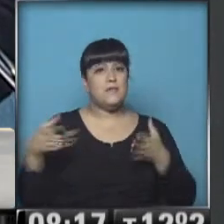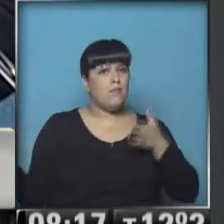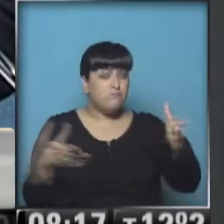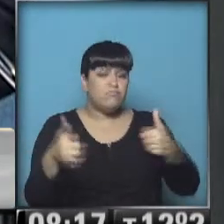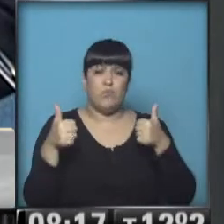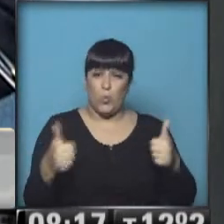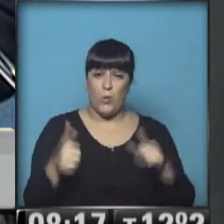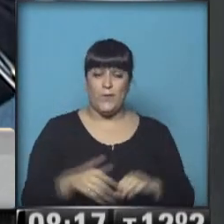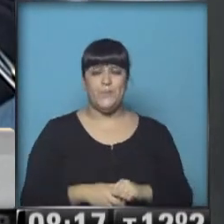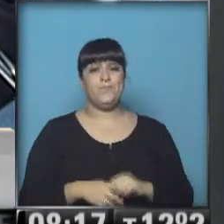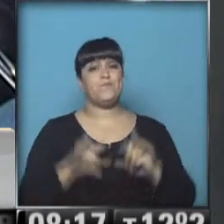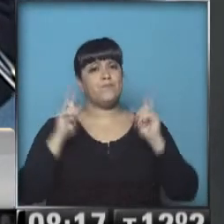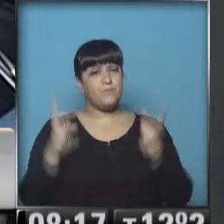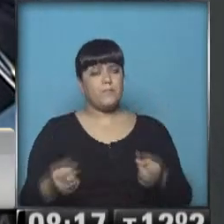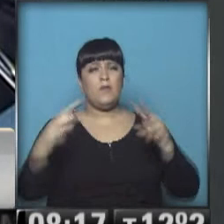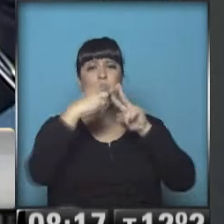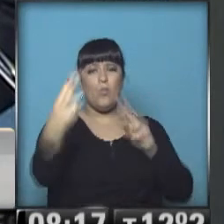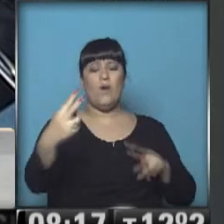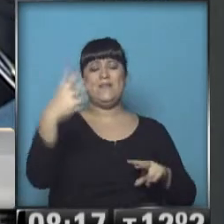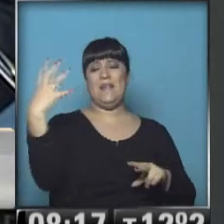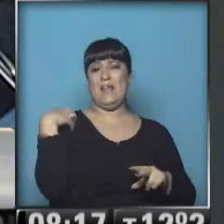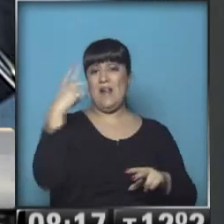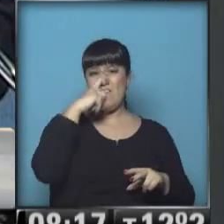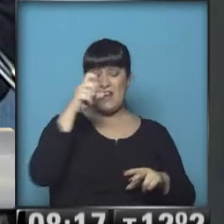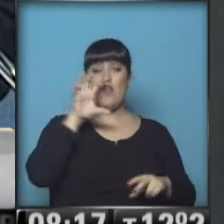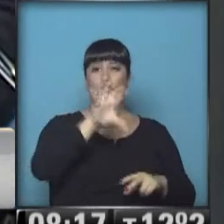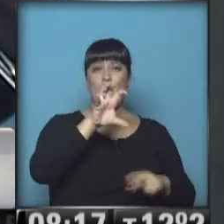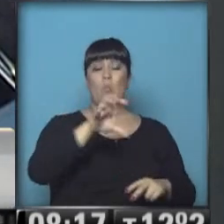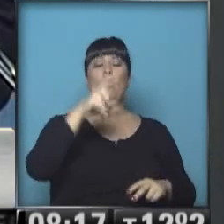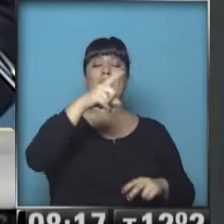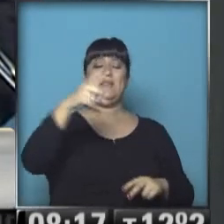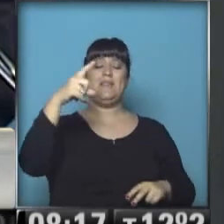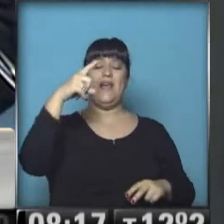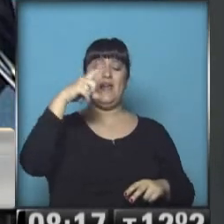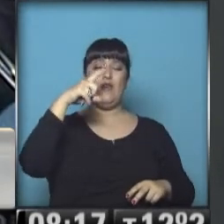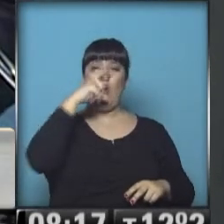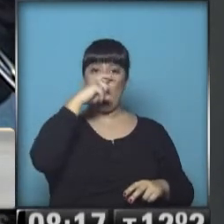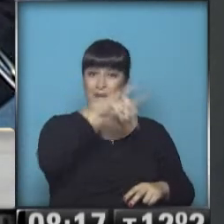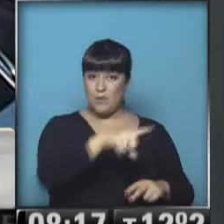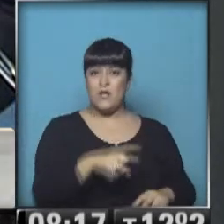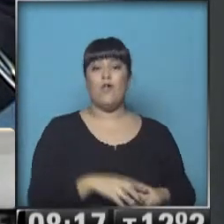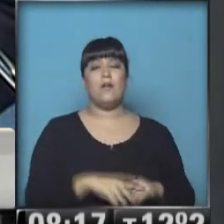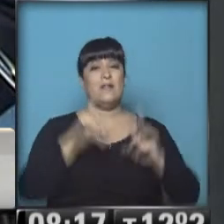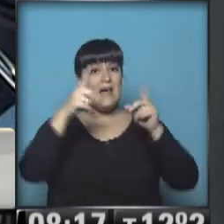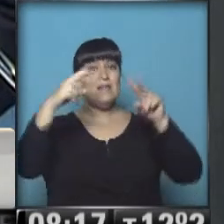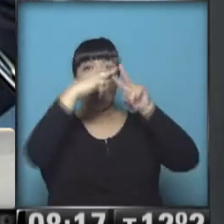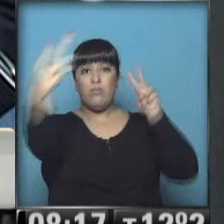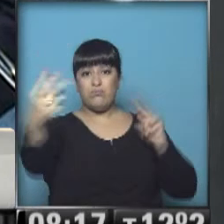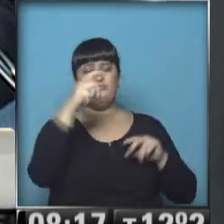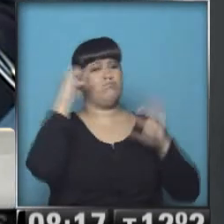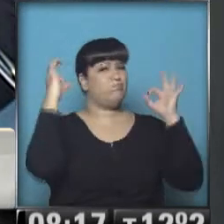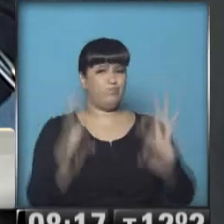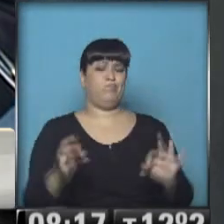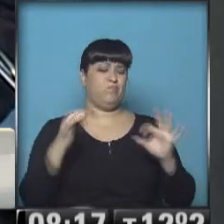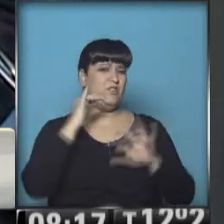pero desde el puente general belgrano en corrientes por la ruta nicolás avellaneda y por esa autovía es una obra absolutamente concluida